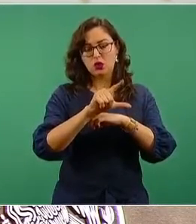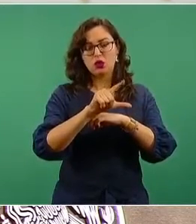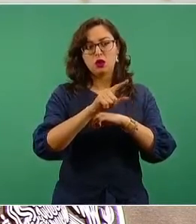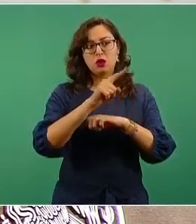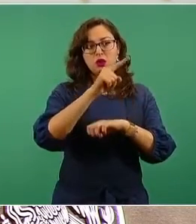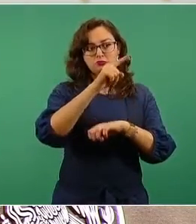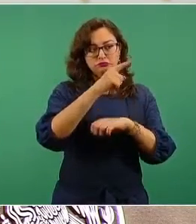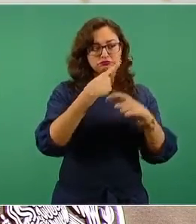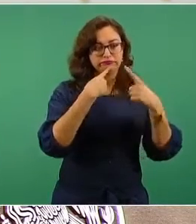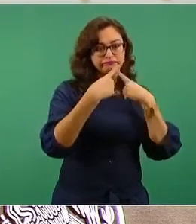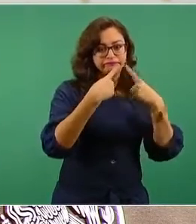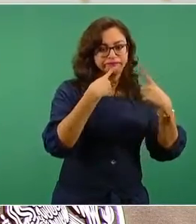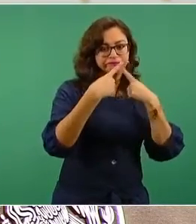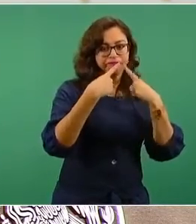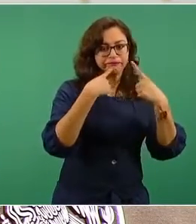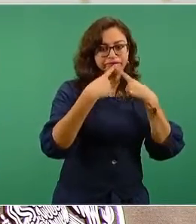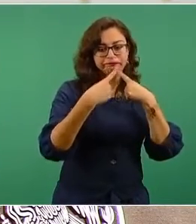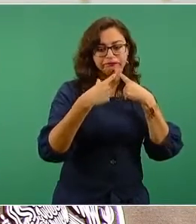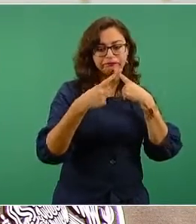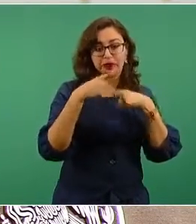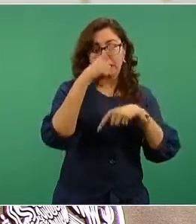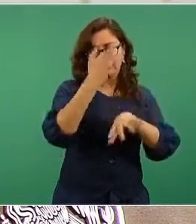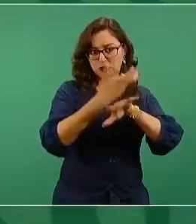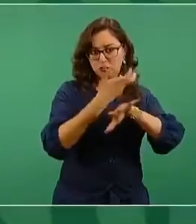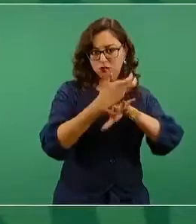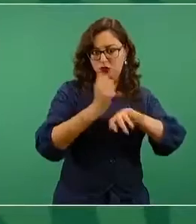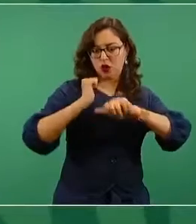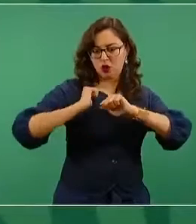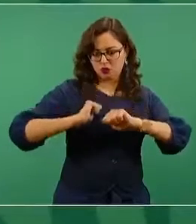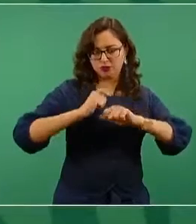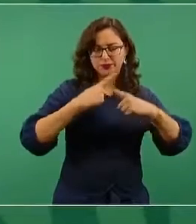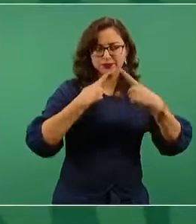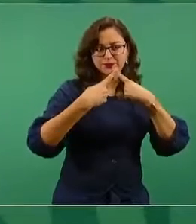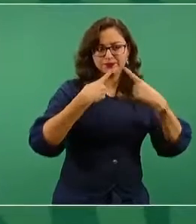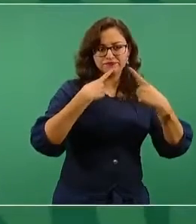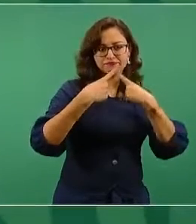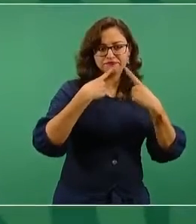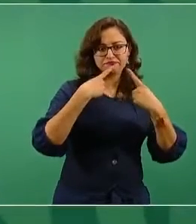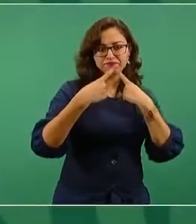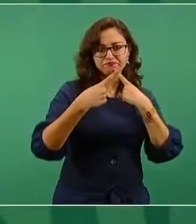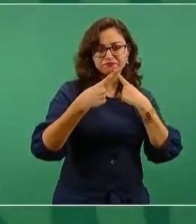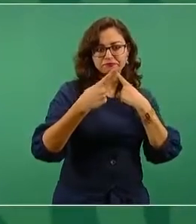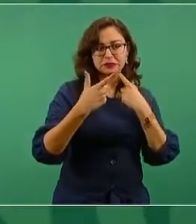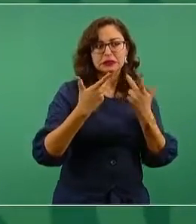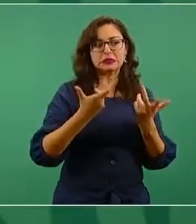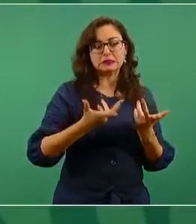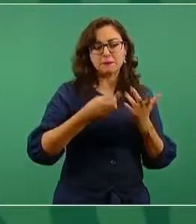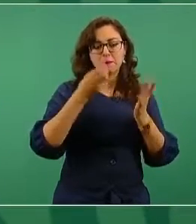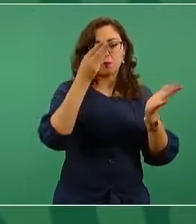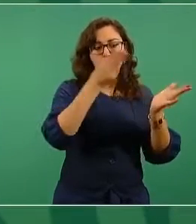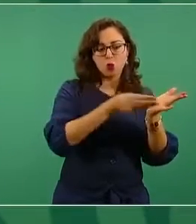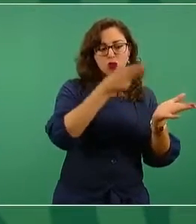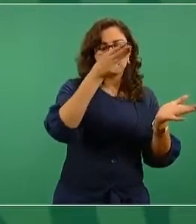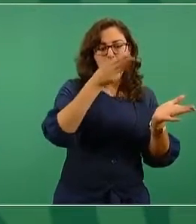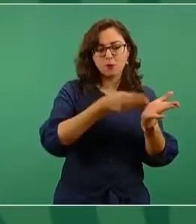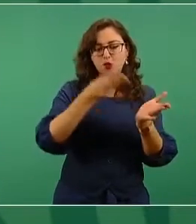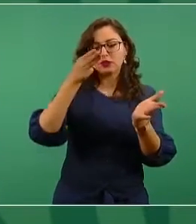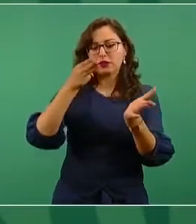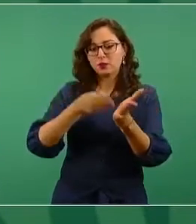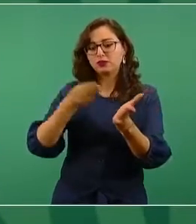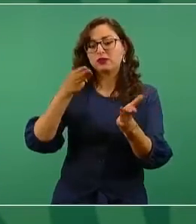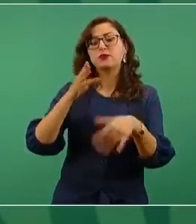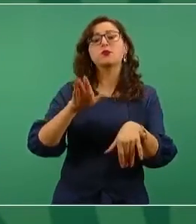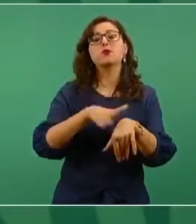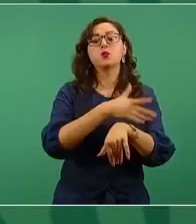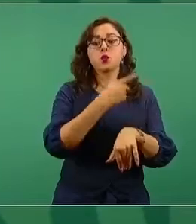autoridades americanas en el sentido de pagar algunas multas derivados de actos